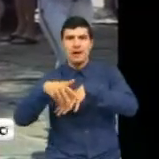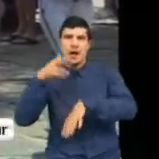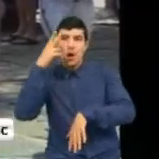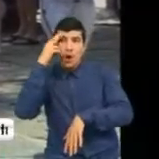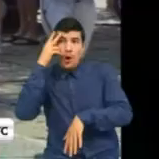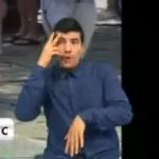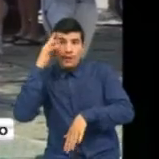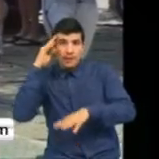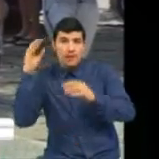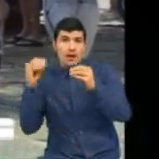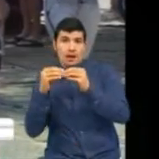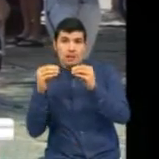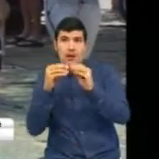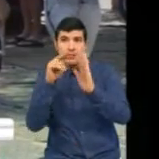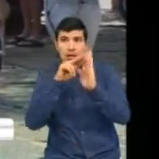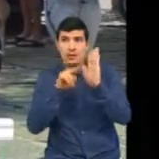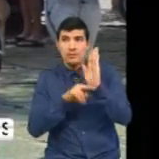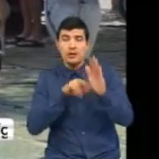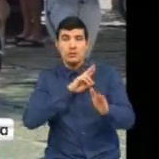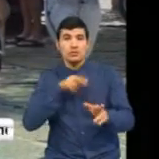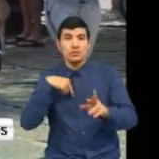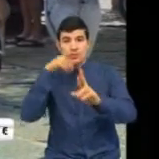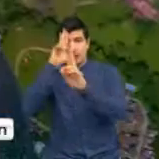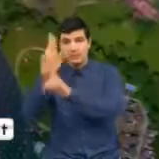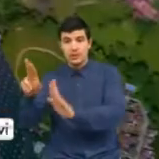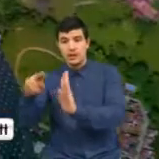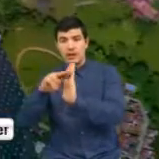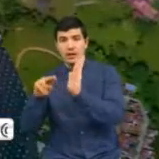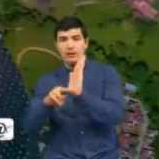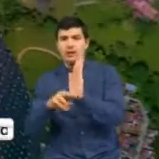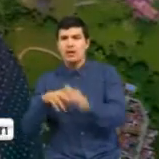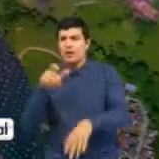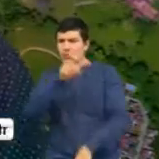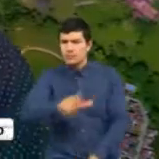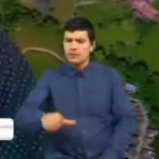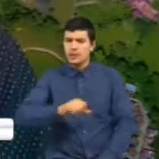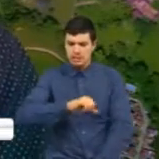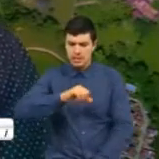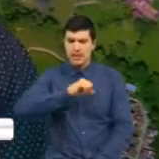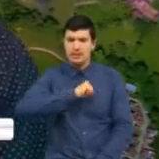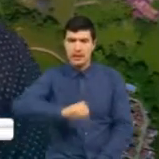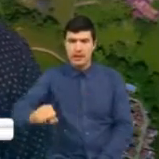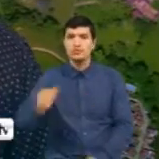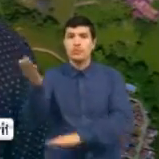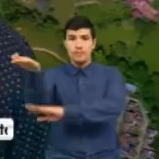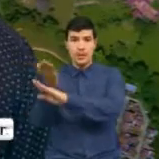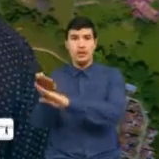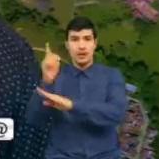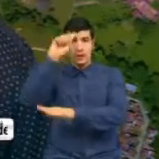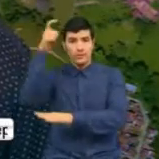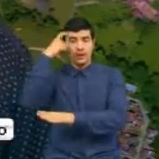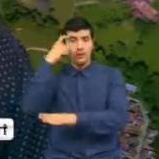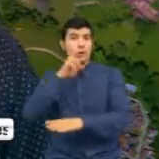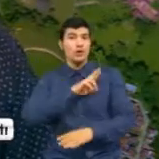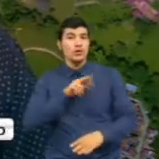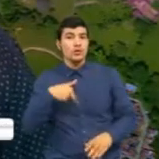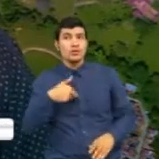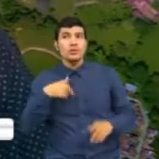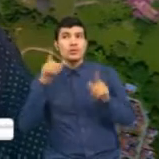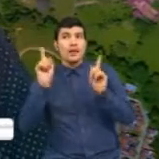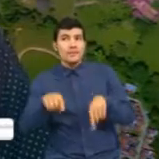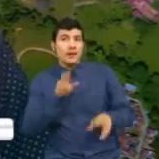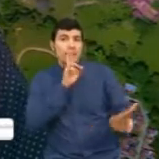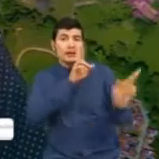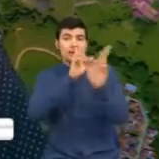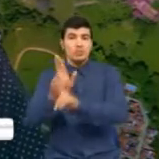están acordes a la norma somos muy respetuosos de ella la gente está en todo su derecho de reclamar pero nosotros también estamos obligados a